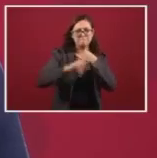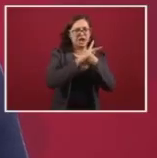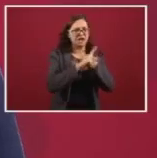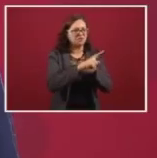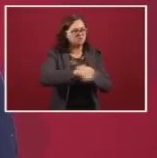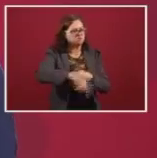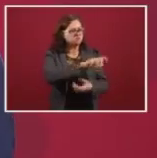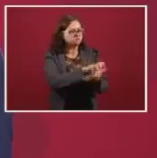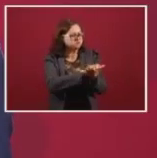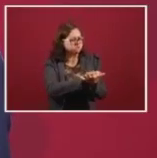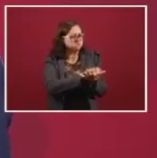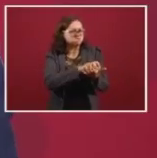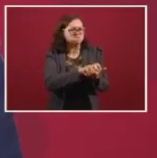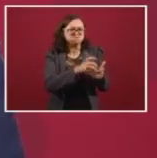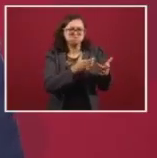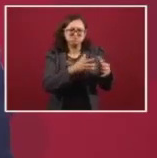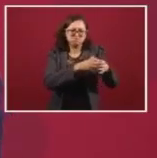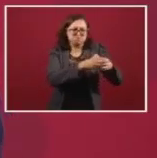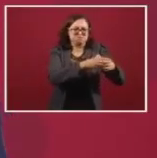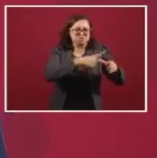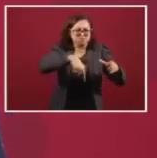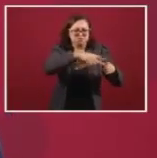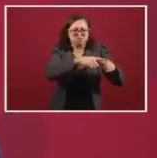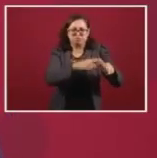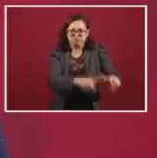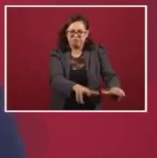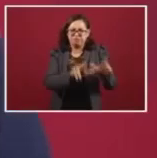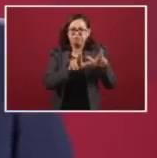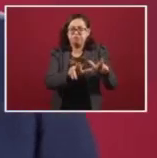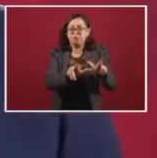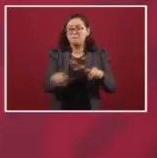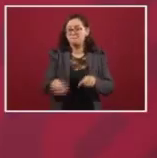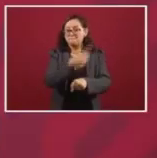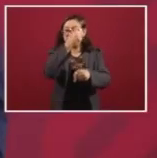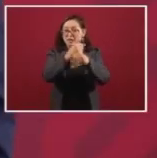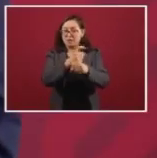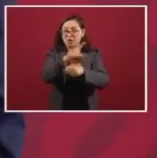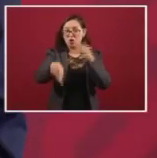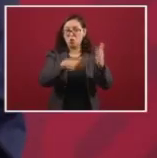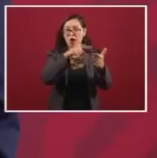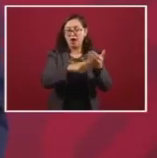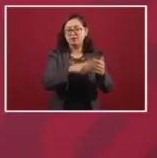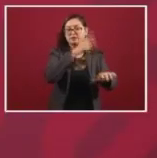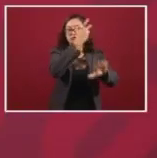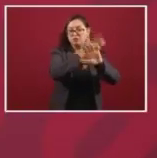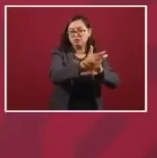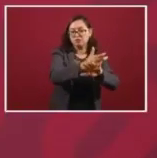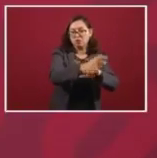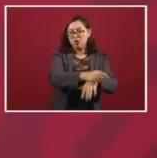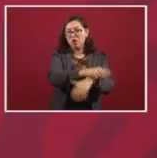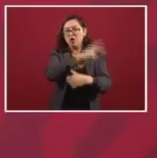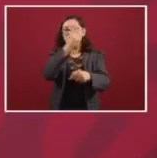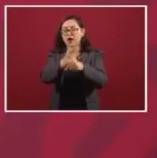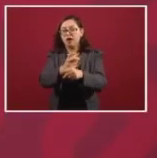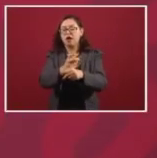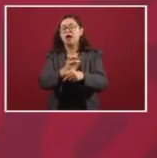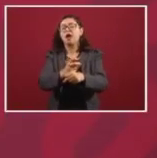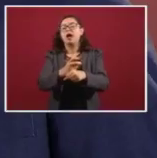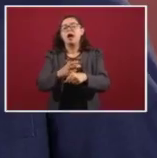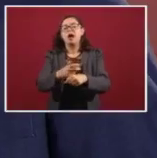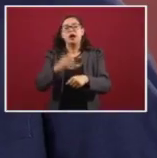nos ganaba Estados Unidos, Japón y Alemania, luego de